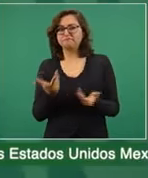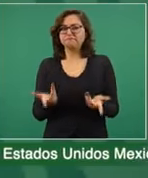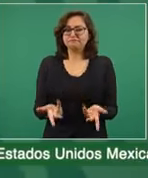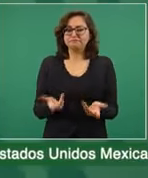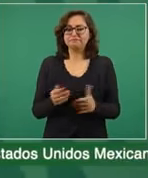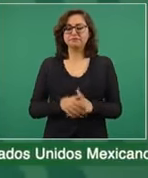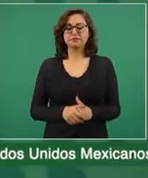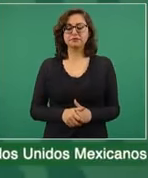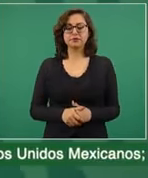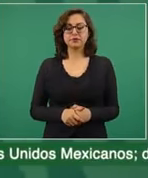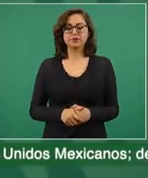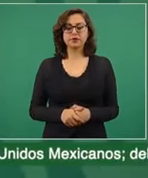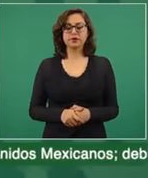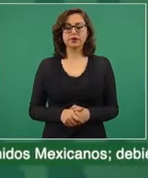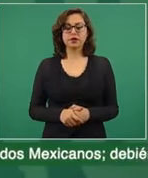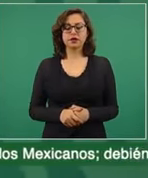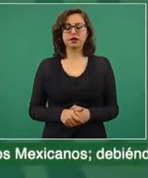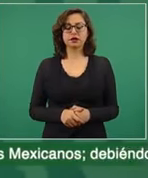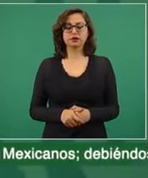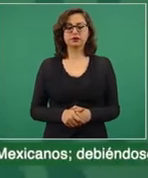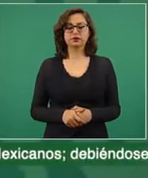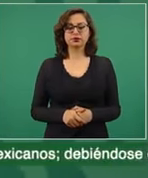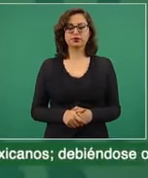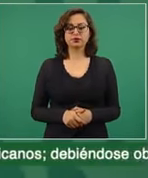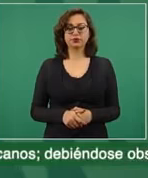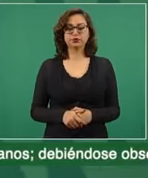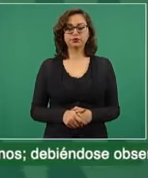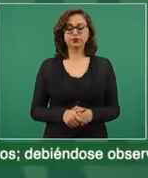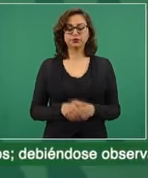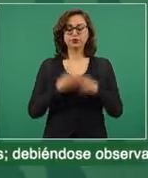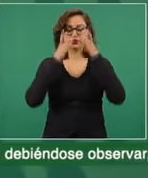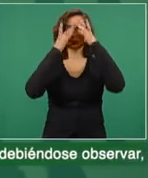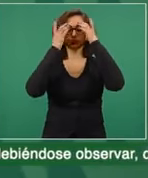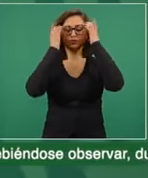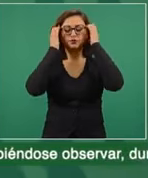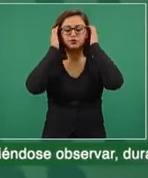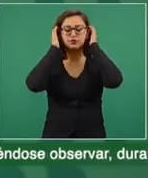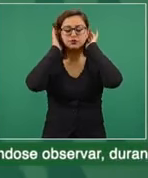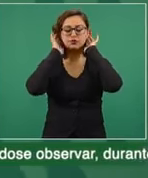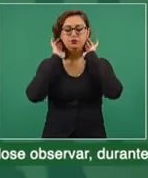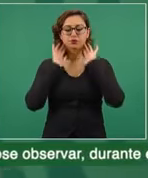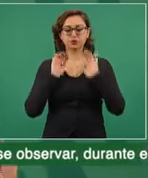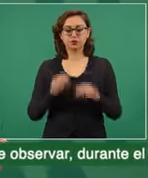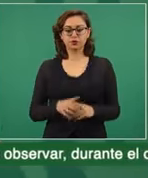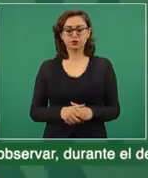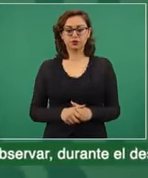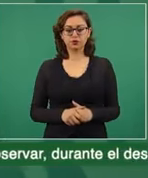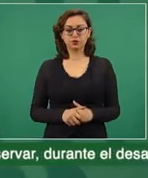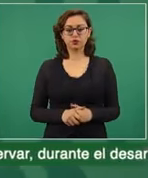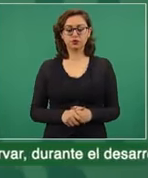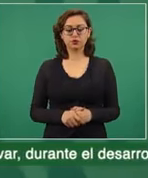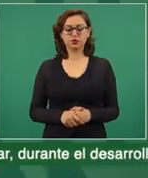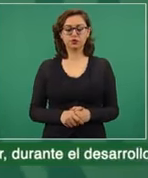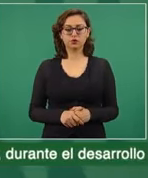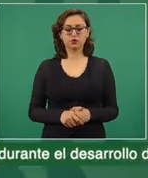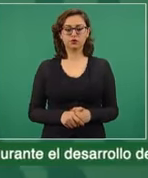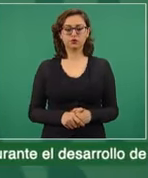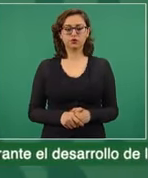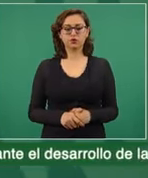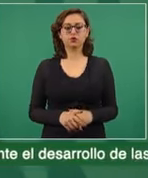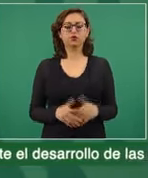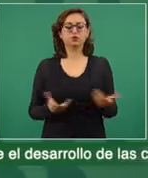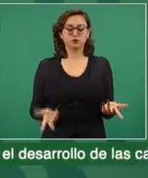nosotros estamos buscando que haya un control en la venta de